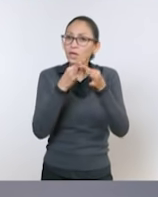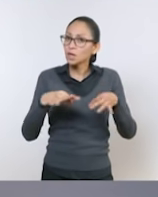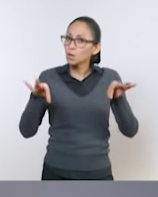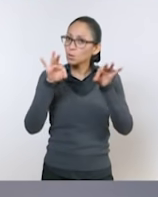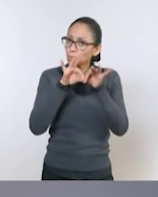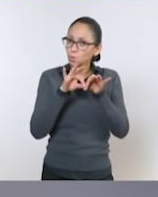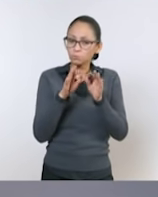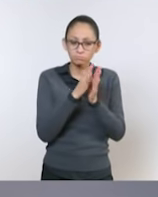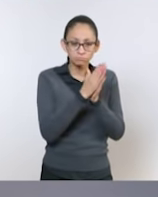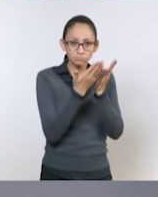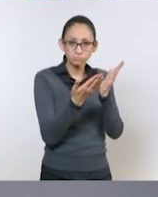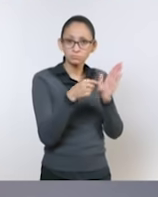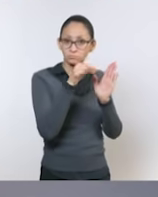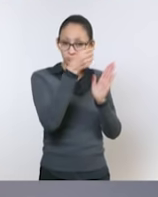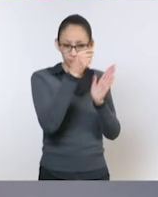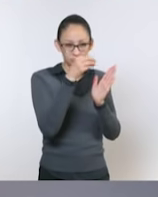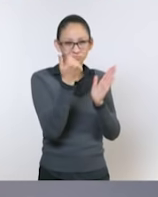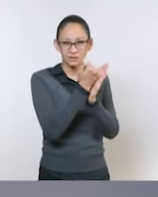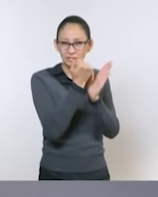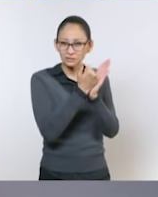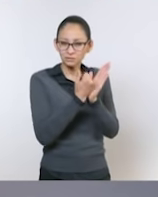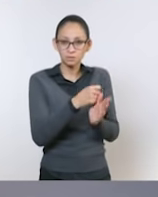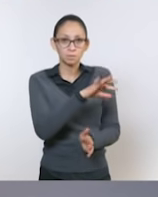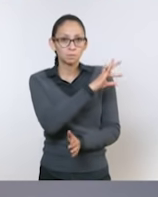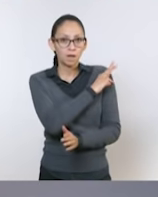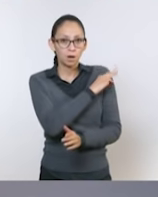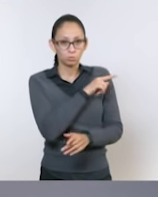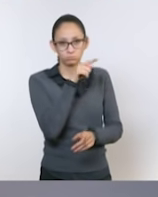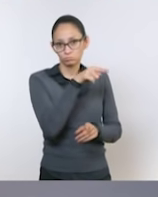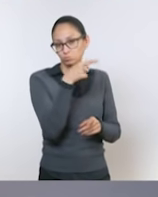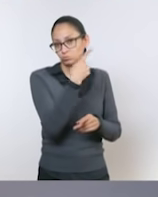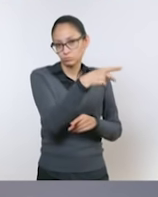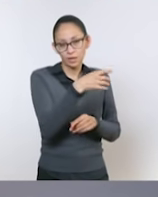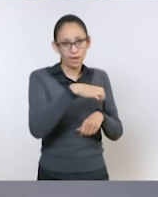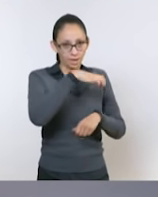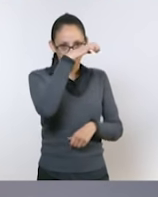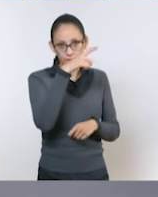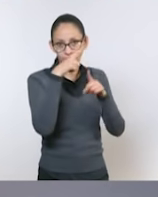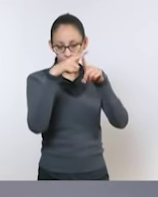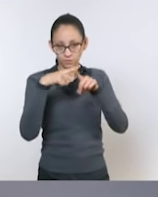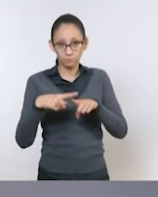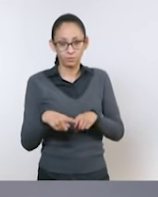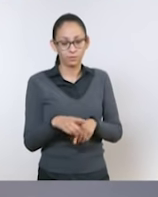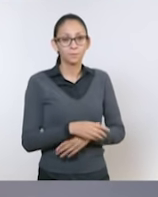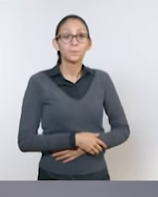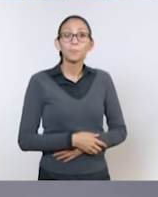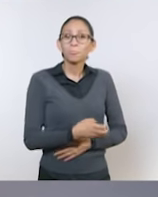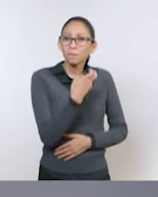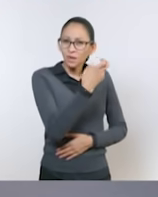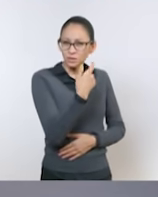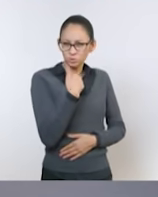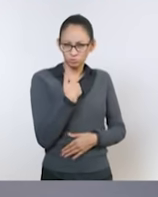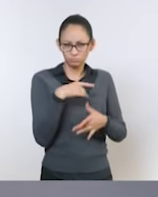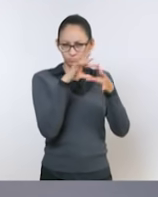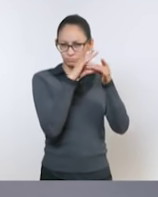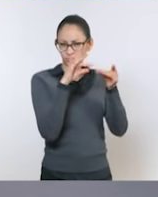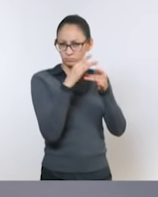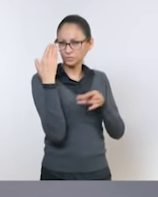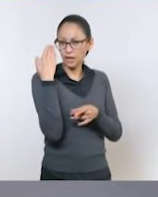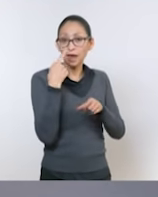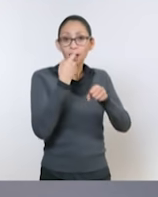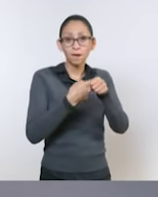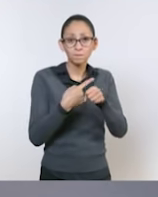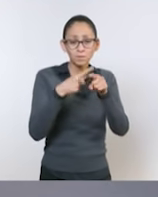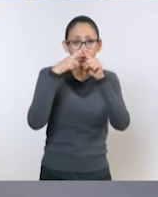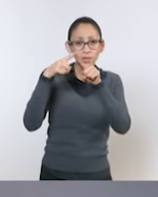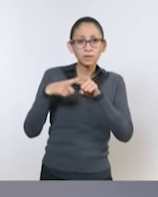los niños tengan su cartilla de vacunación completa de acuerdo a su edad. Todas estas enfermedades